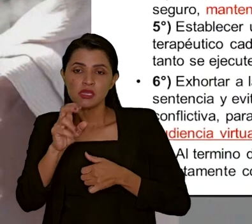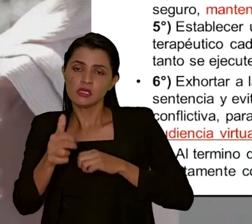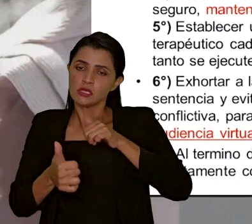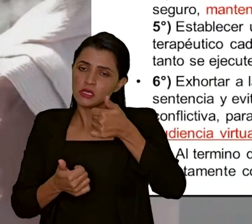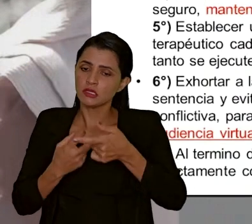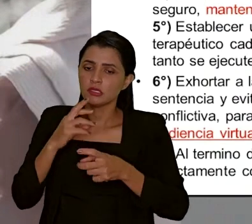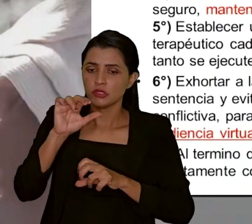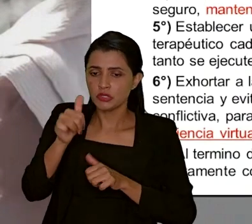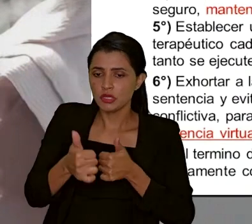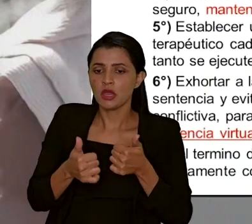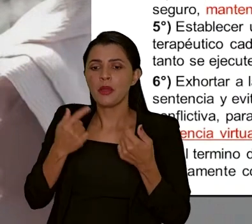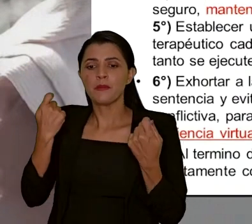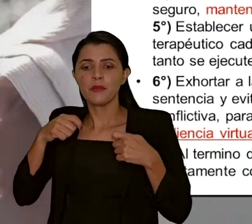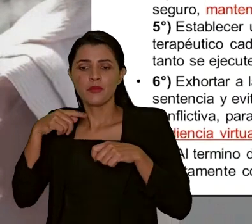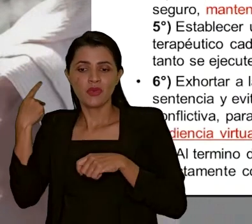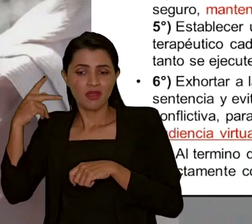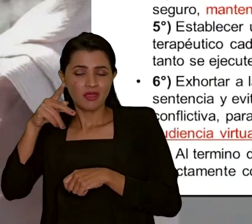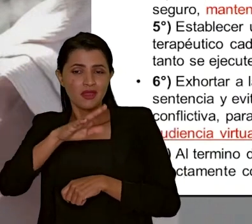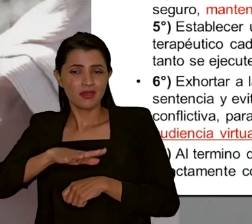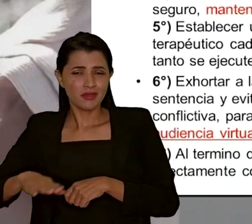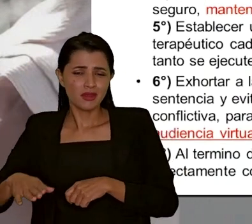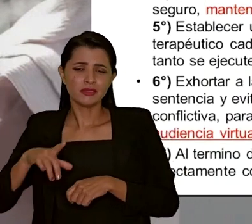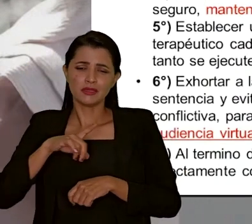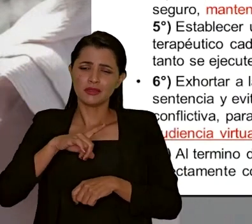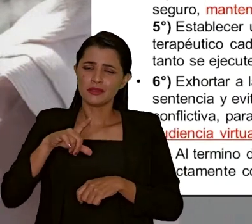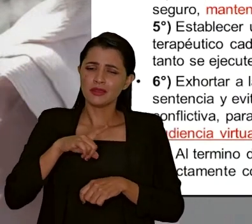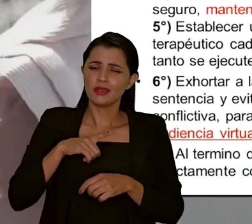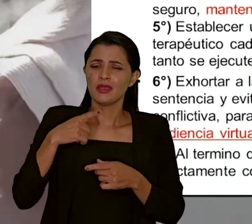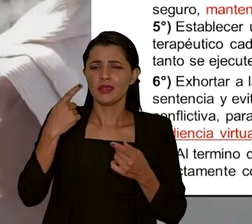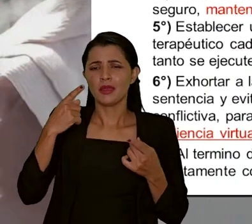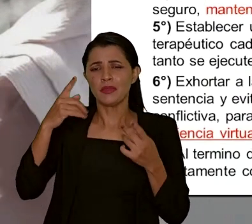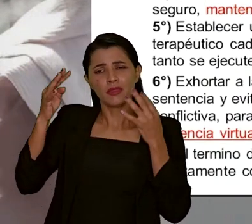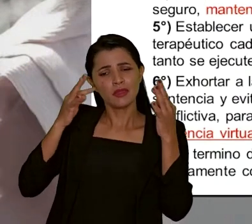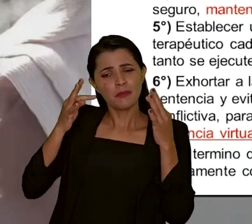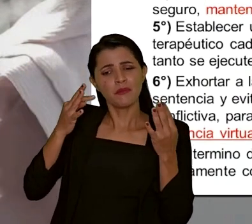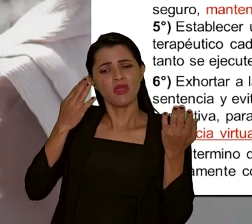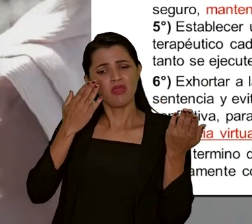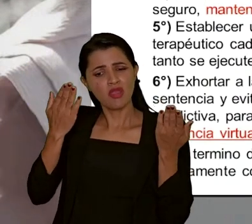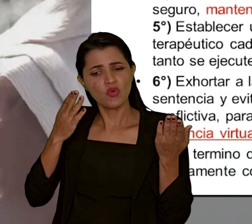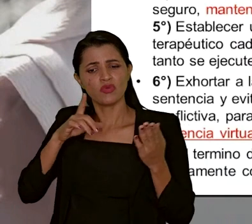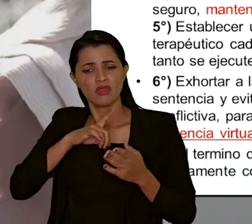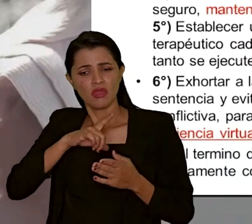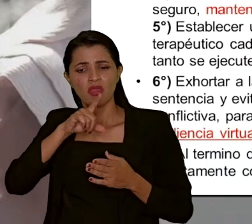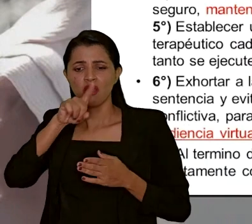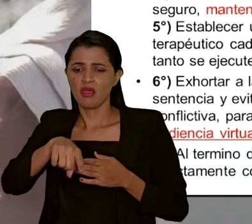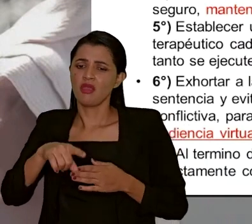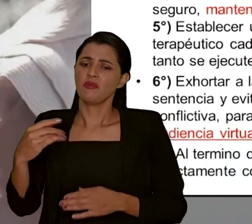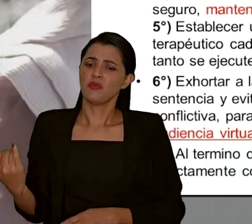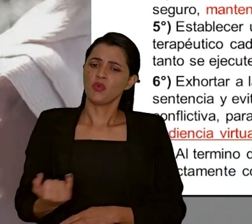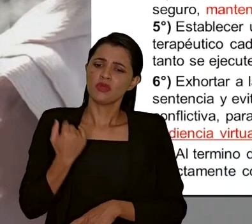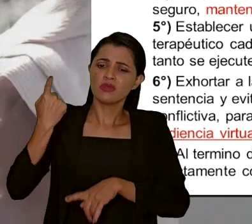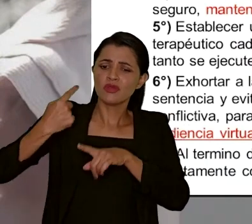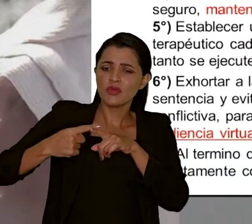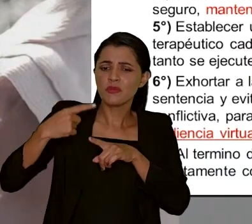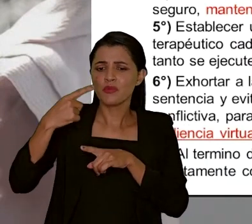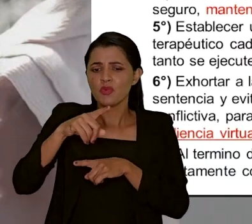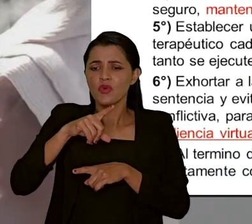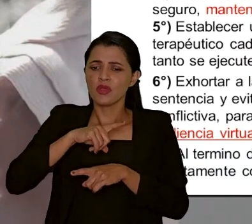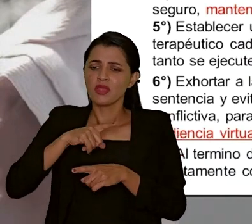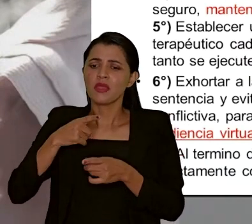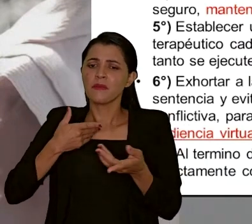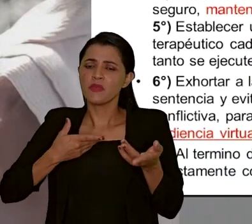hasta tanto se ejecute efectivamente la presente orden. Esto es muy importante porque tiene que haber contacto entre la niña y